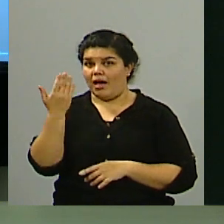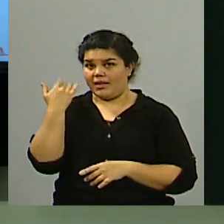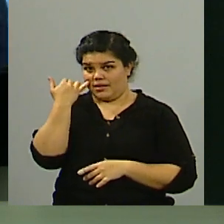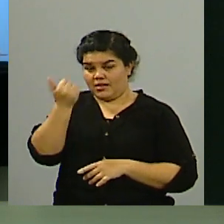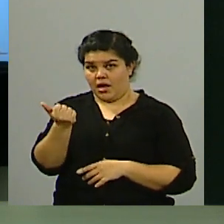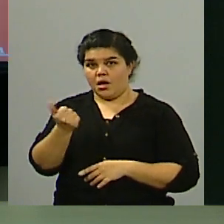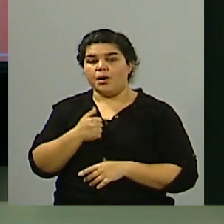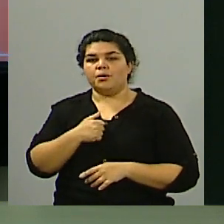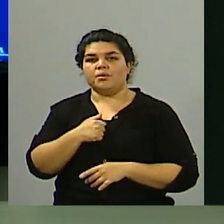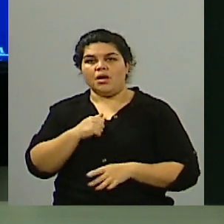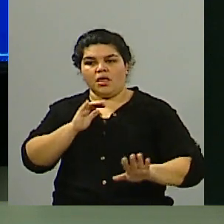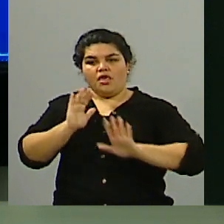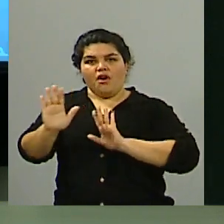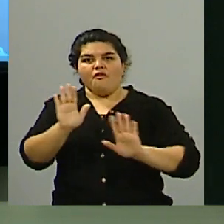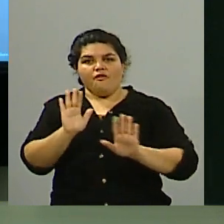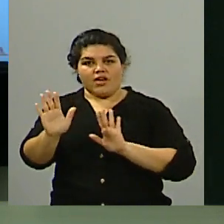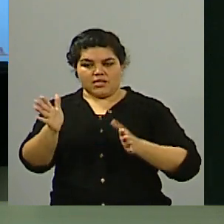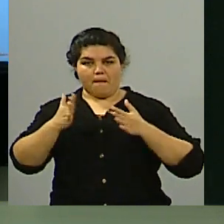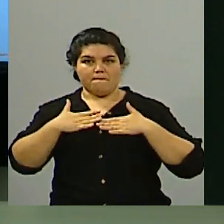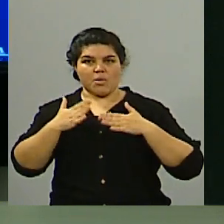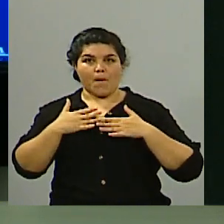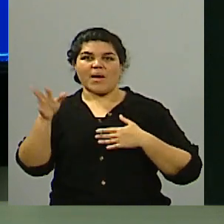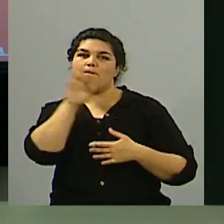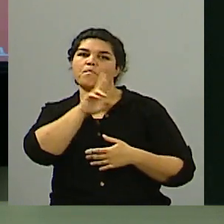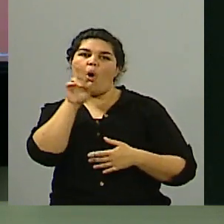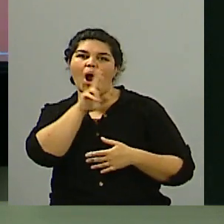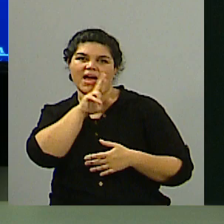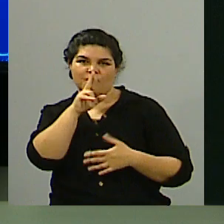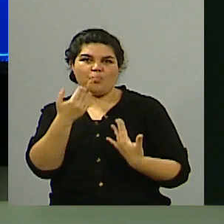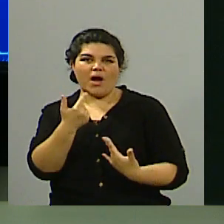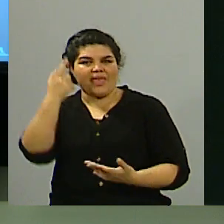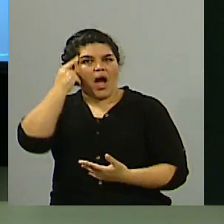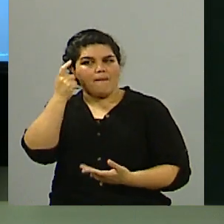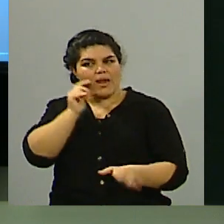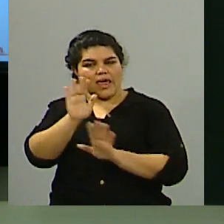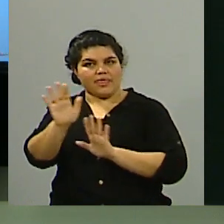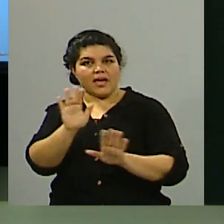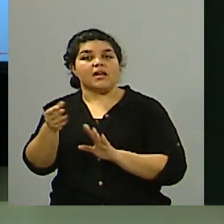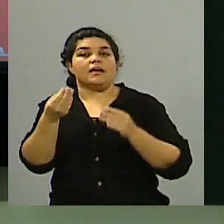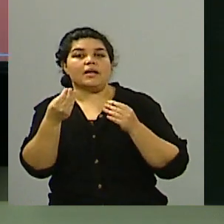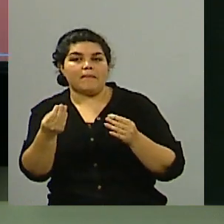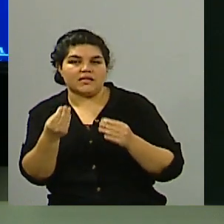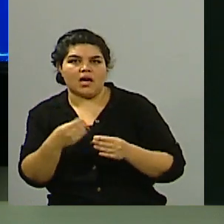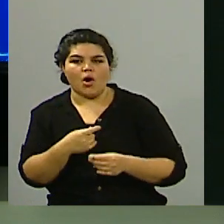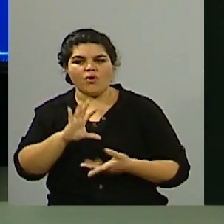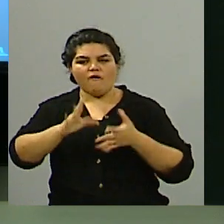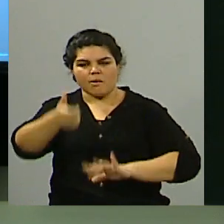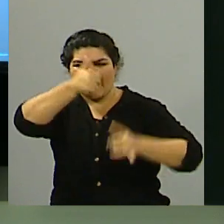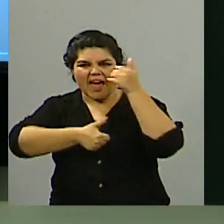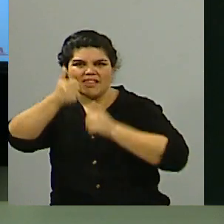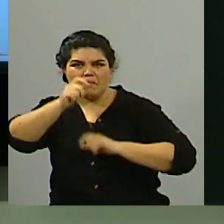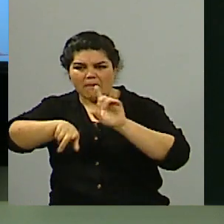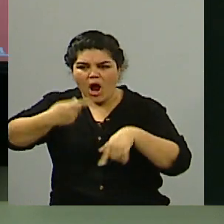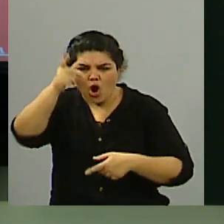defensa personal para mujeres. Es decir, no es solamente el tratar de lastimar al otro, sino es defenderte. Cómo salir de una situación